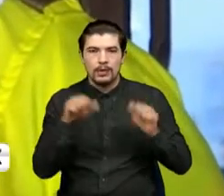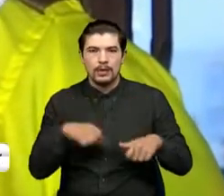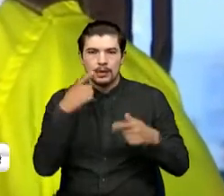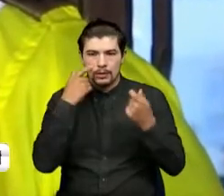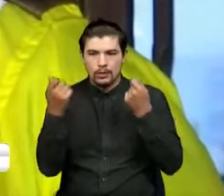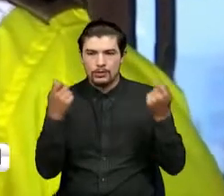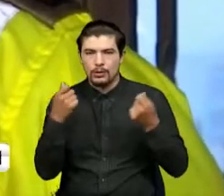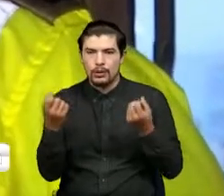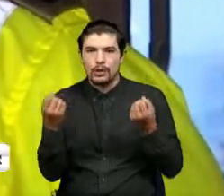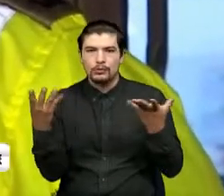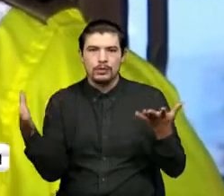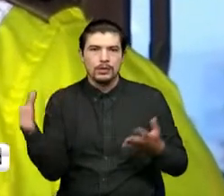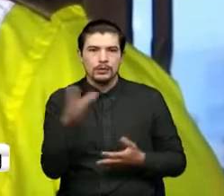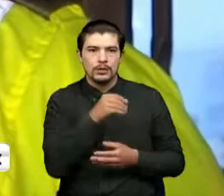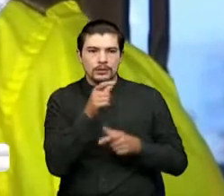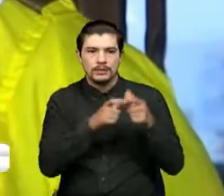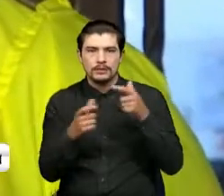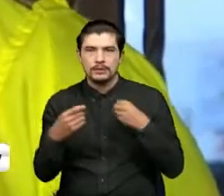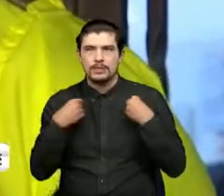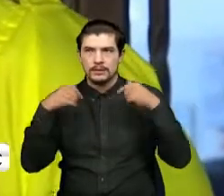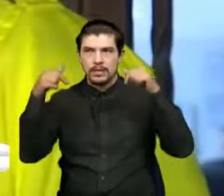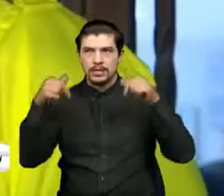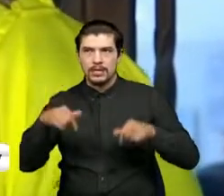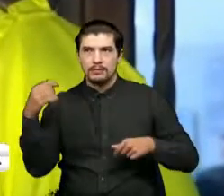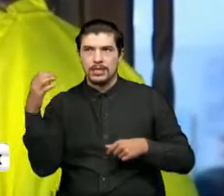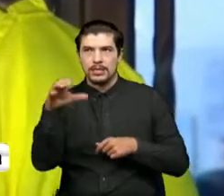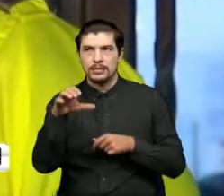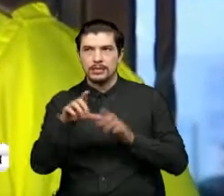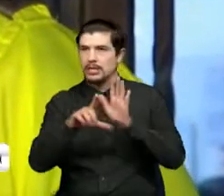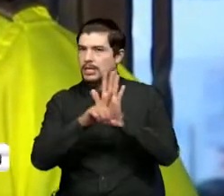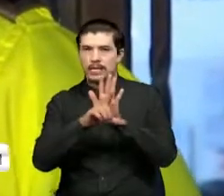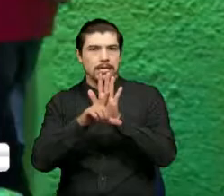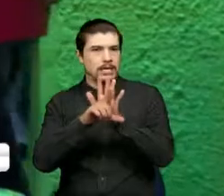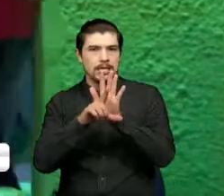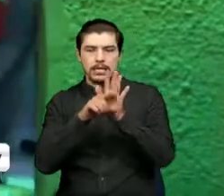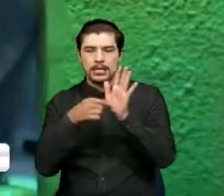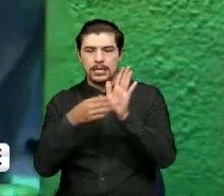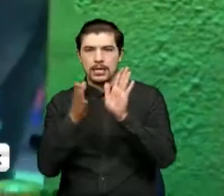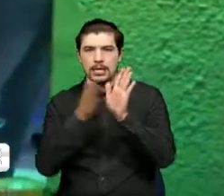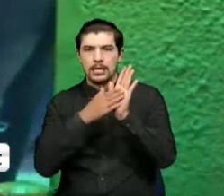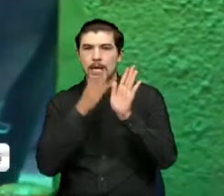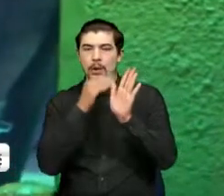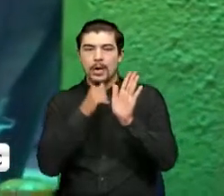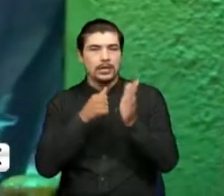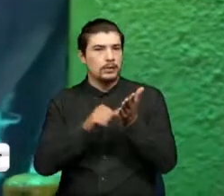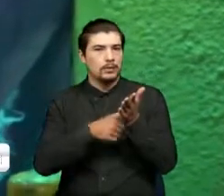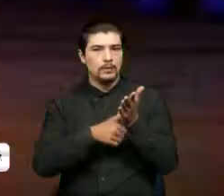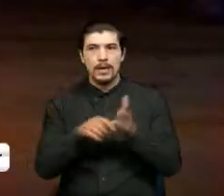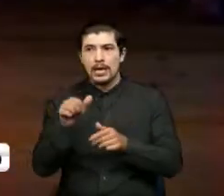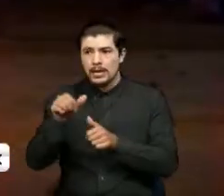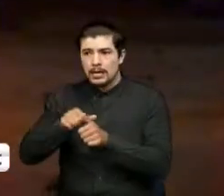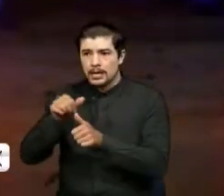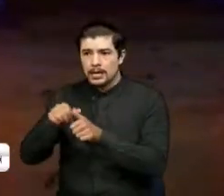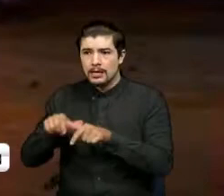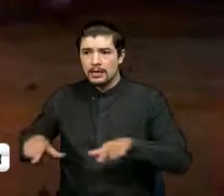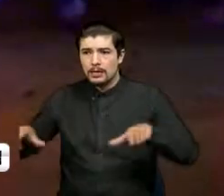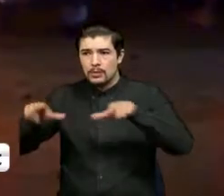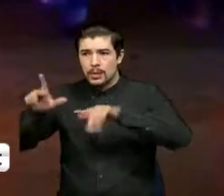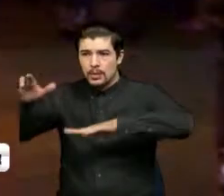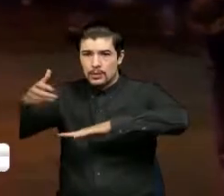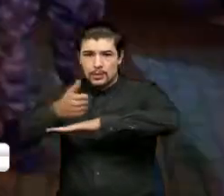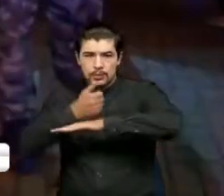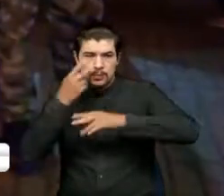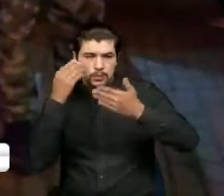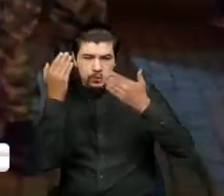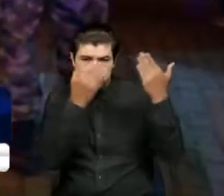todas las personas que están en este país sin documentos cada lugar punto o establecimiento a realizarse